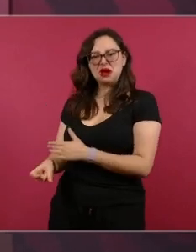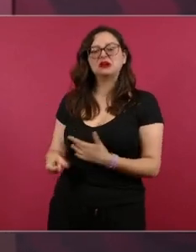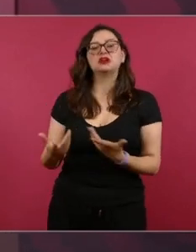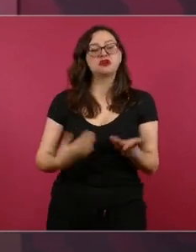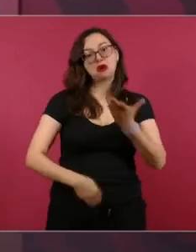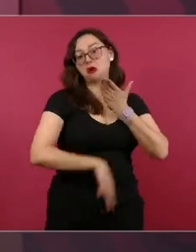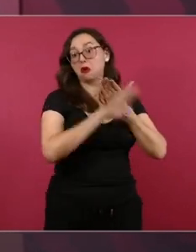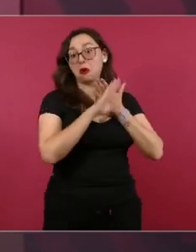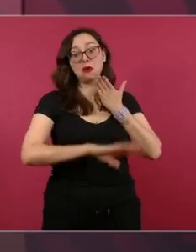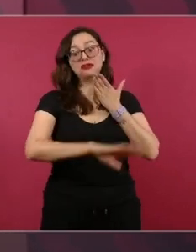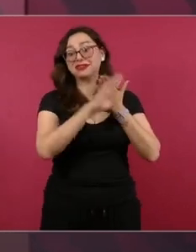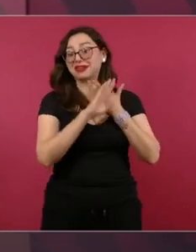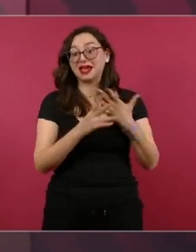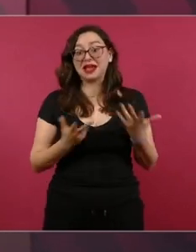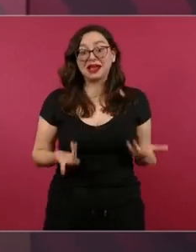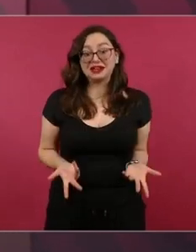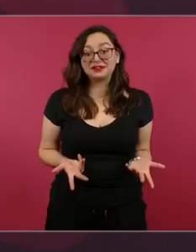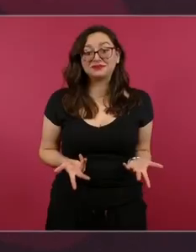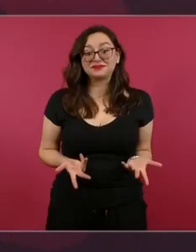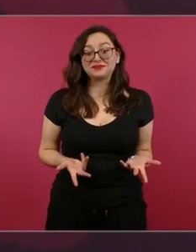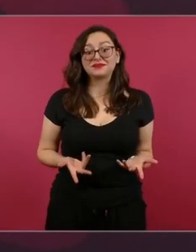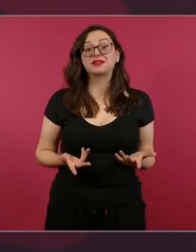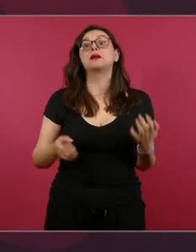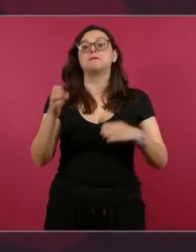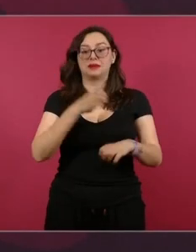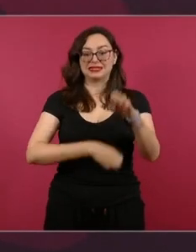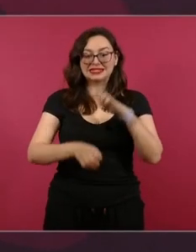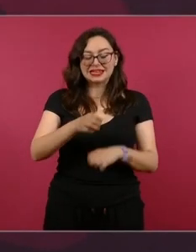campañas en contra mía, Sabritas,